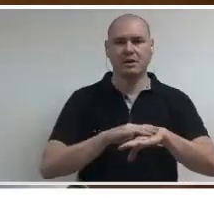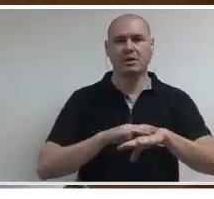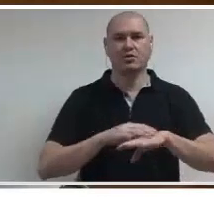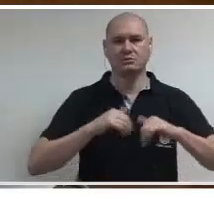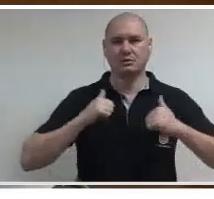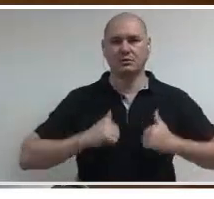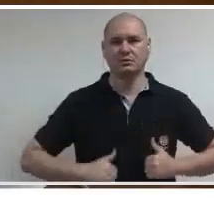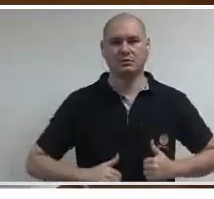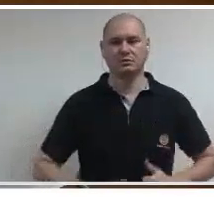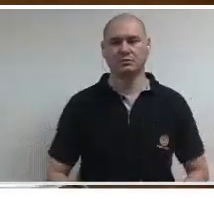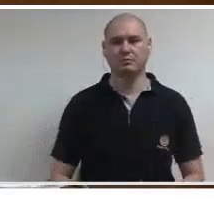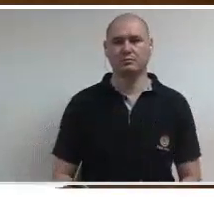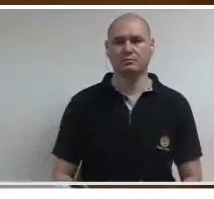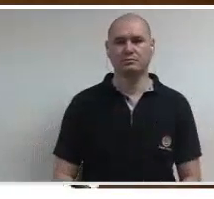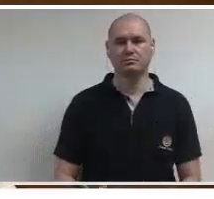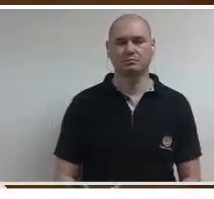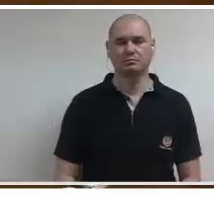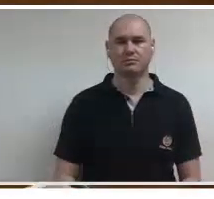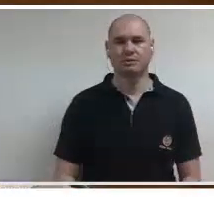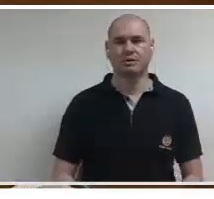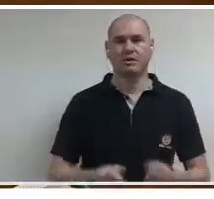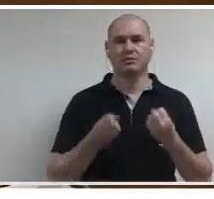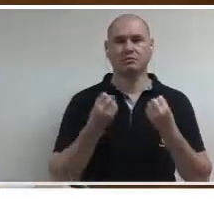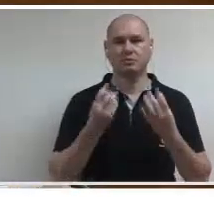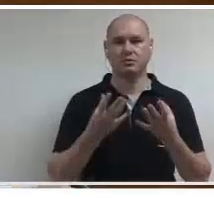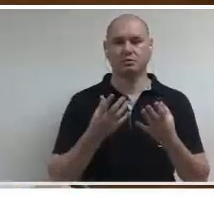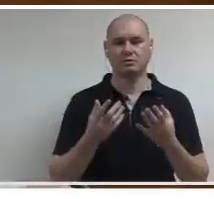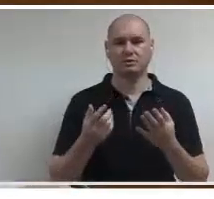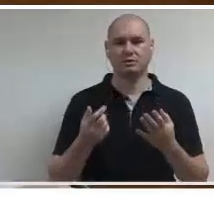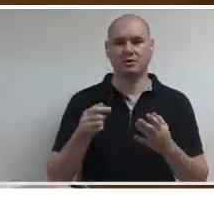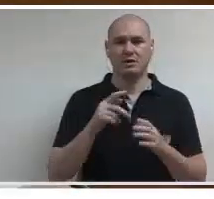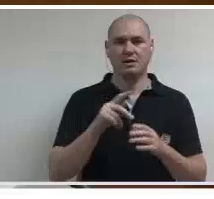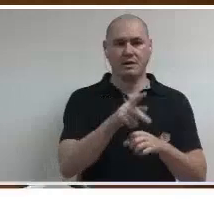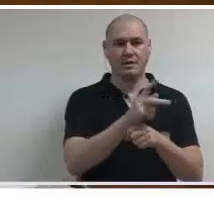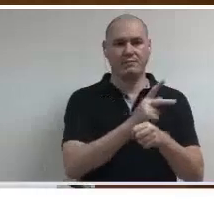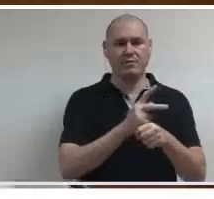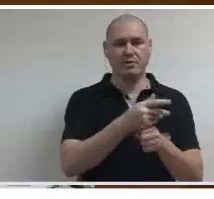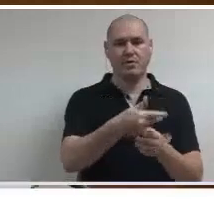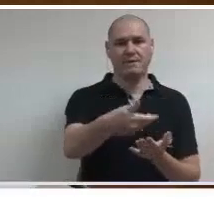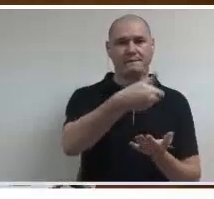cuenta. Peba, Ministerio de Salud, la Huerecoa.